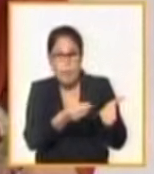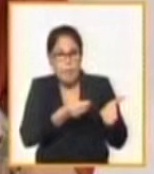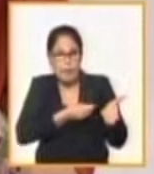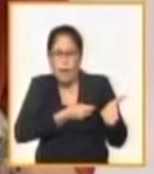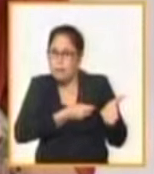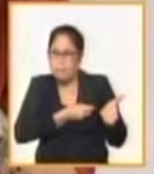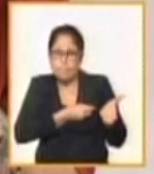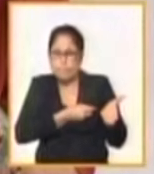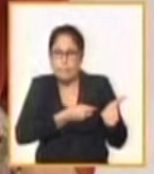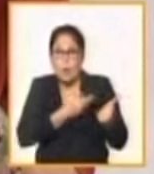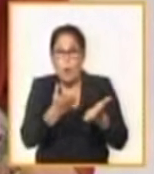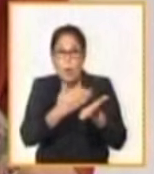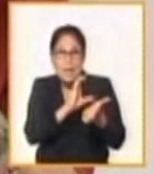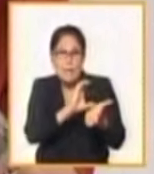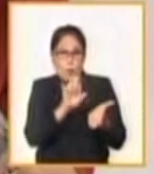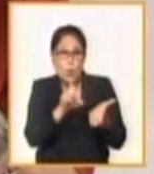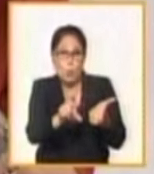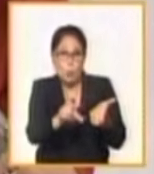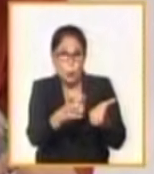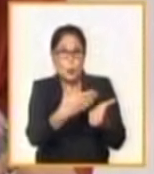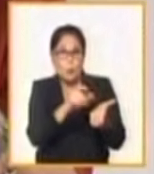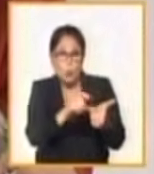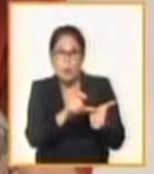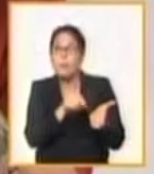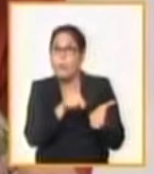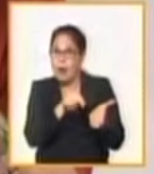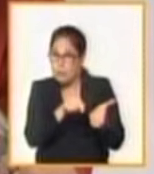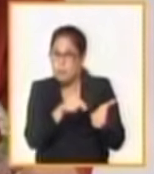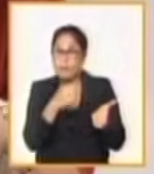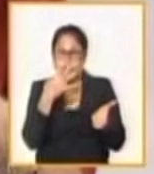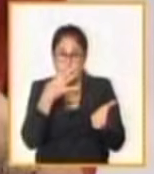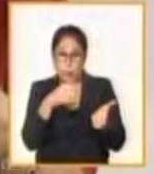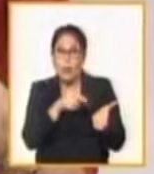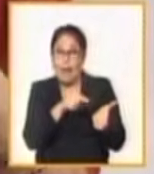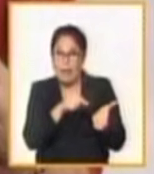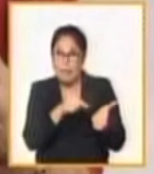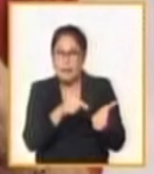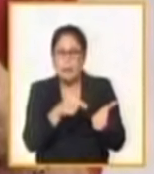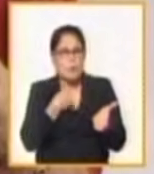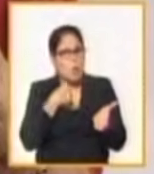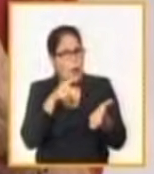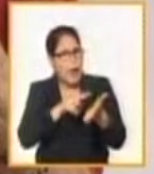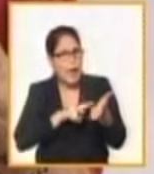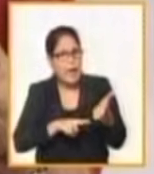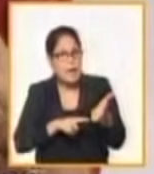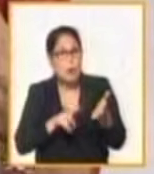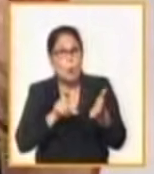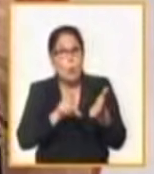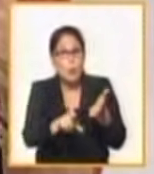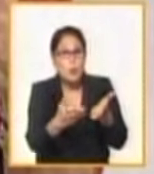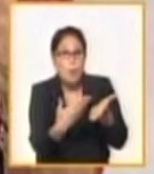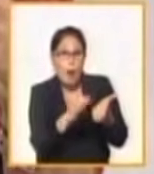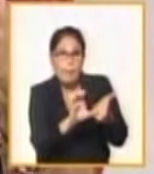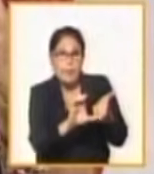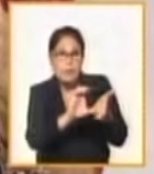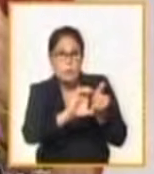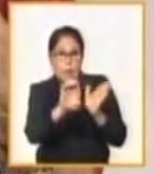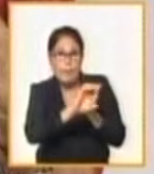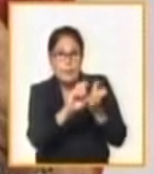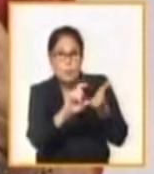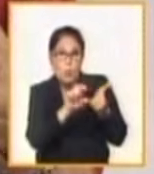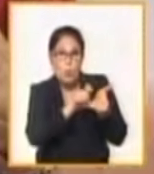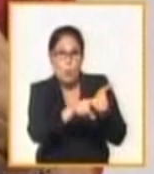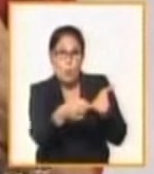el último libro que publicó don Fernando, que fue La pelea cubana contra los demonios, verá que en los últimos capítulos aparece